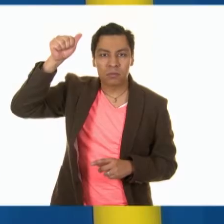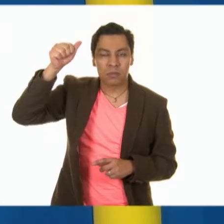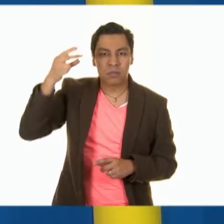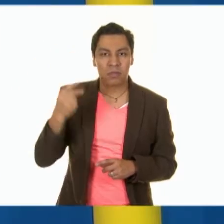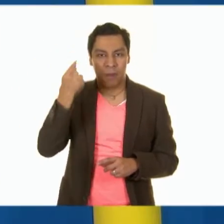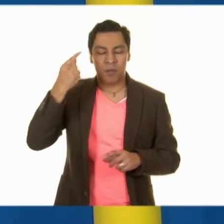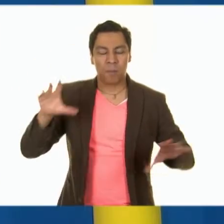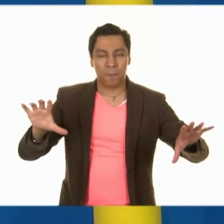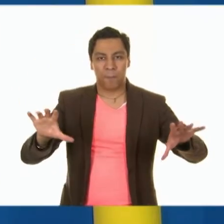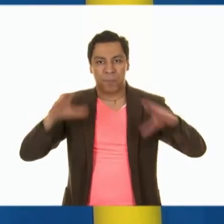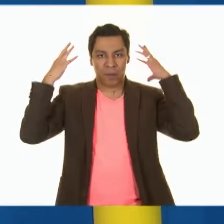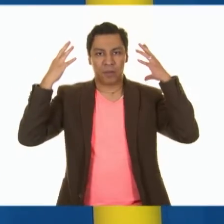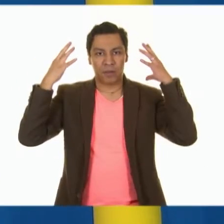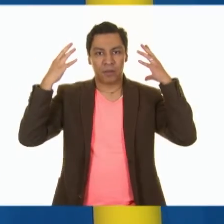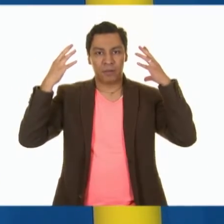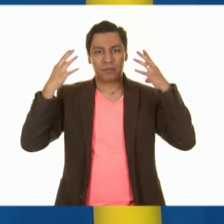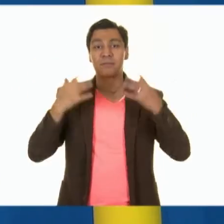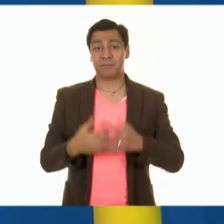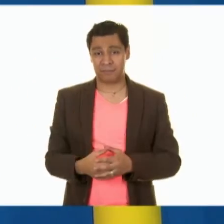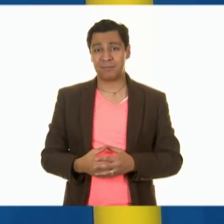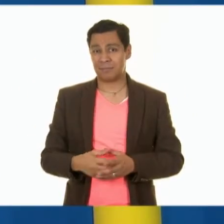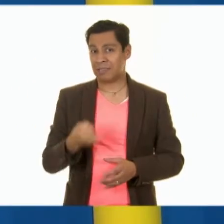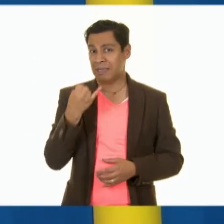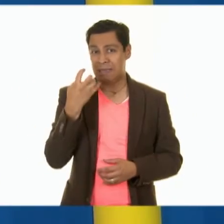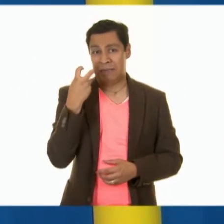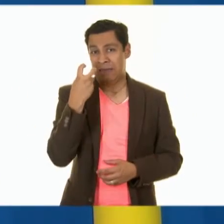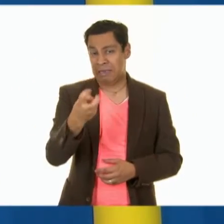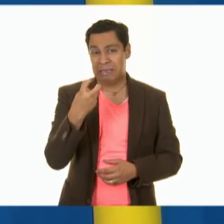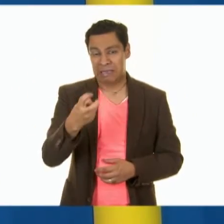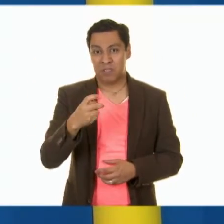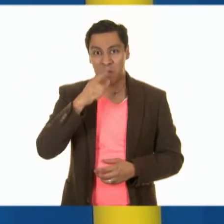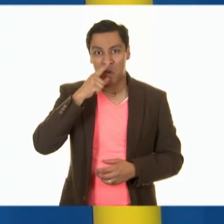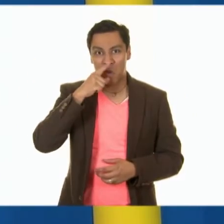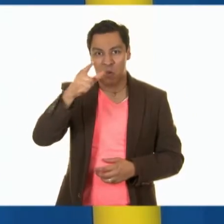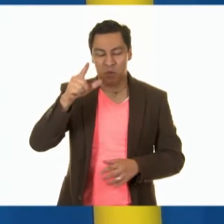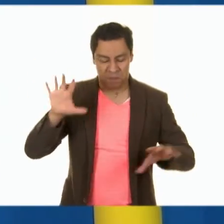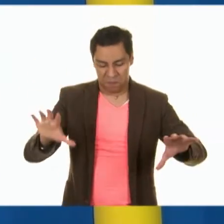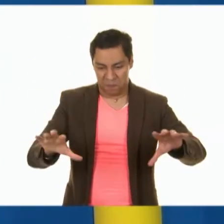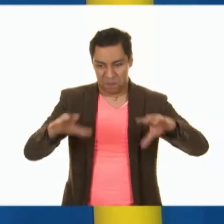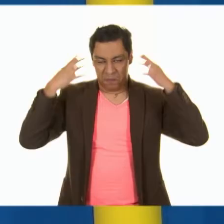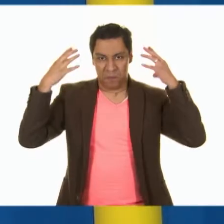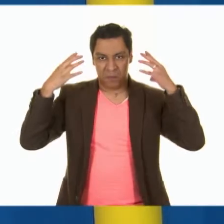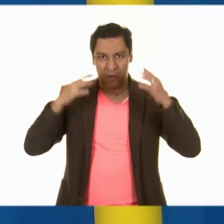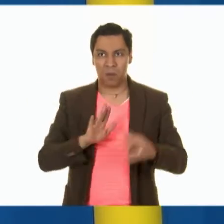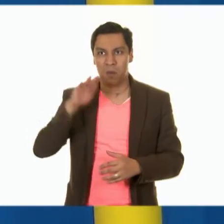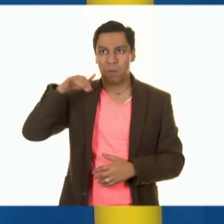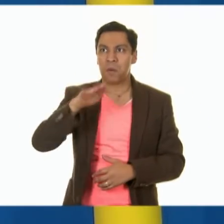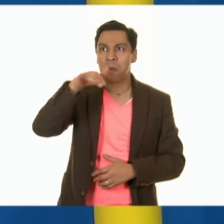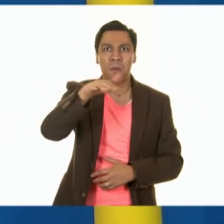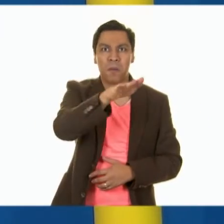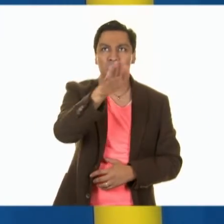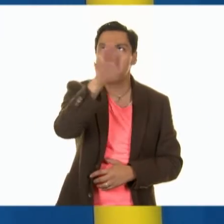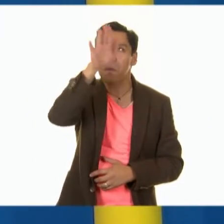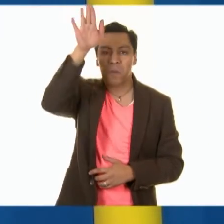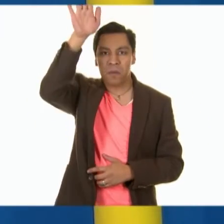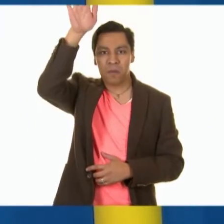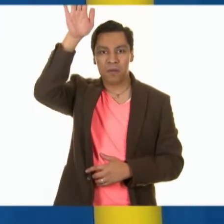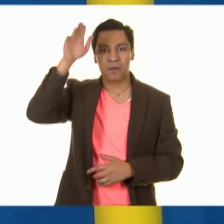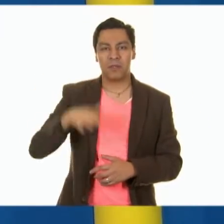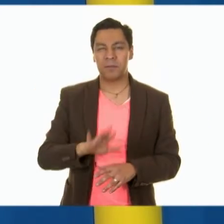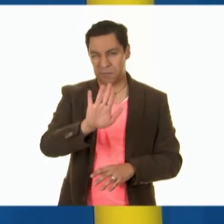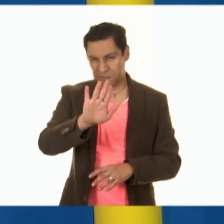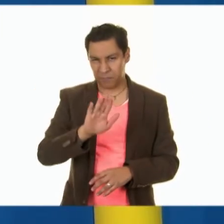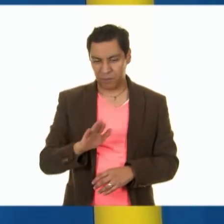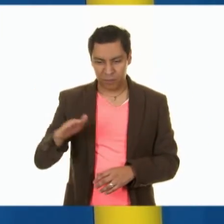maestra? Bueno, en parte, como ya mencionamos, es una radiación que hace poco o ningún daño a los seres